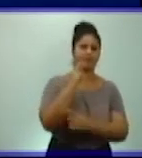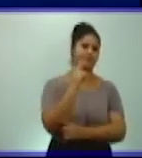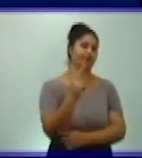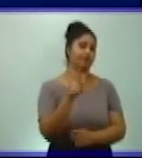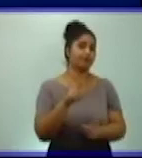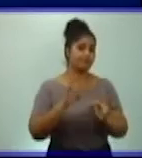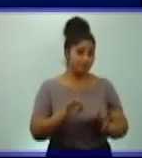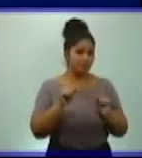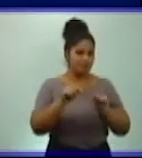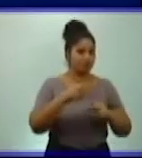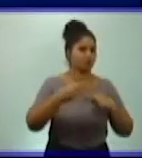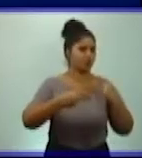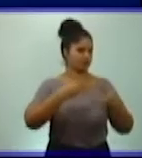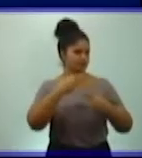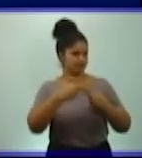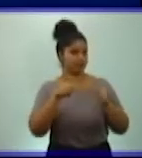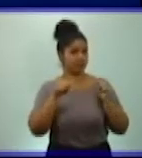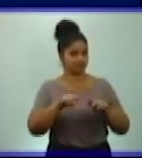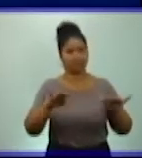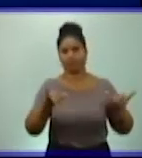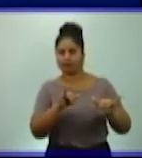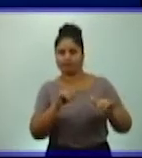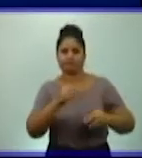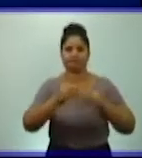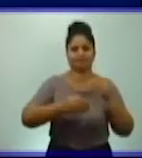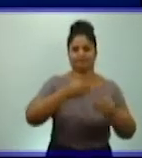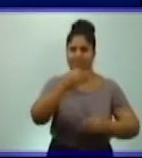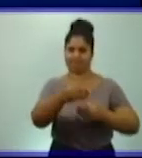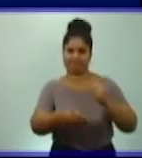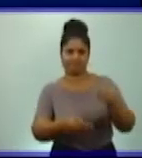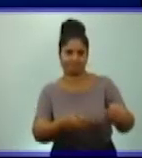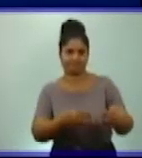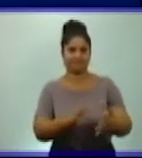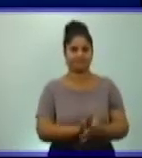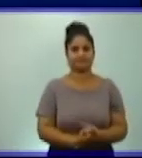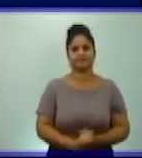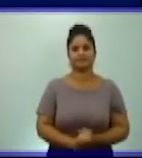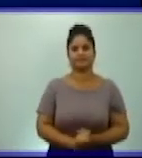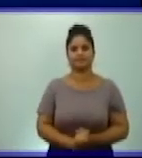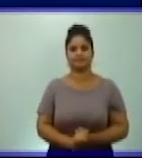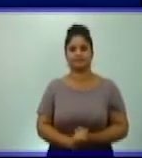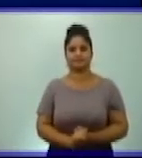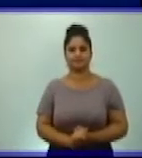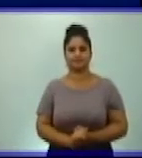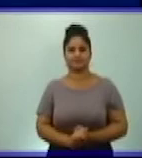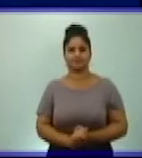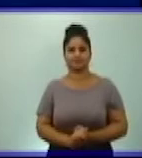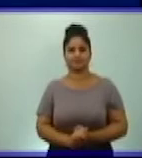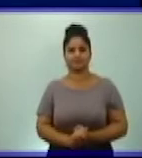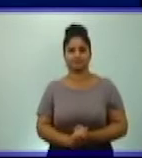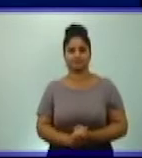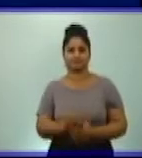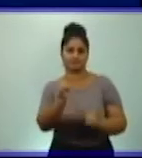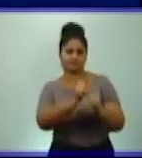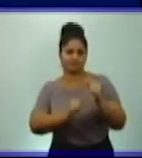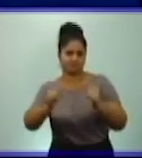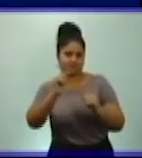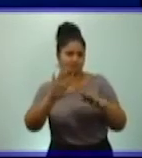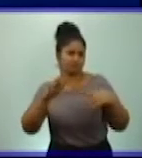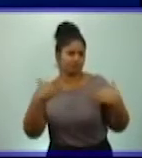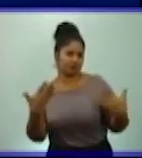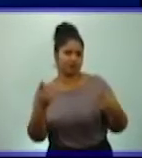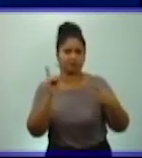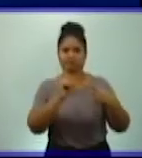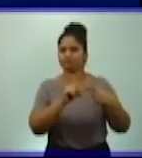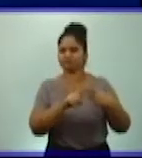van a seguir para analizar esta obra? Determinar el tema y las ideas. Identificar los recursos